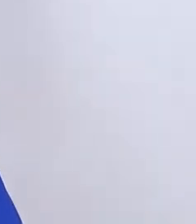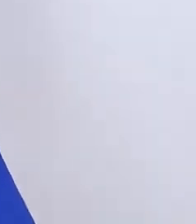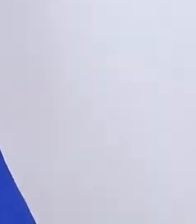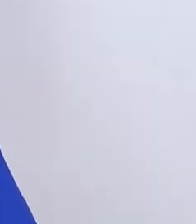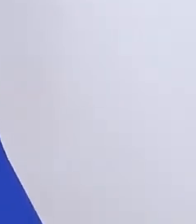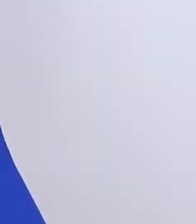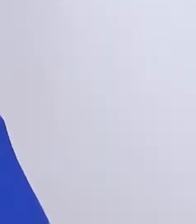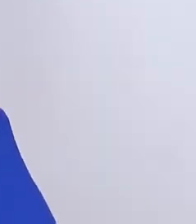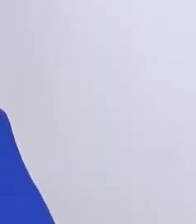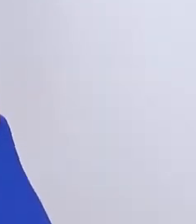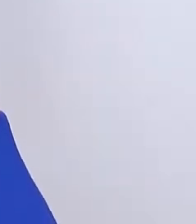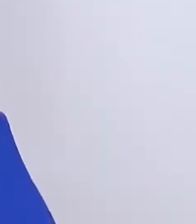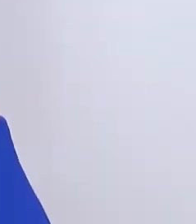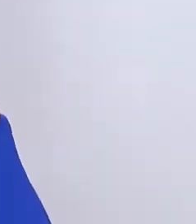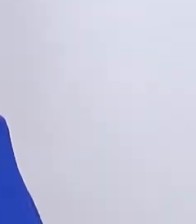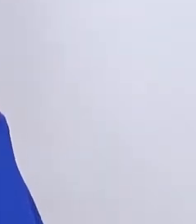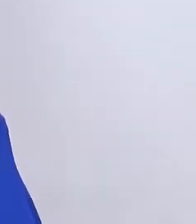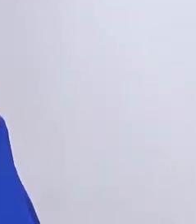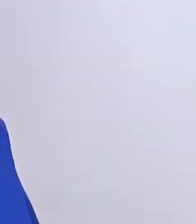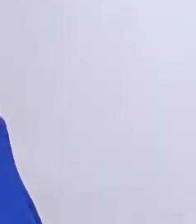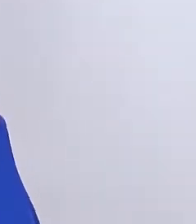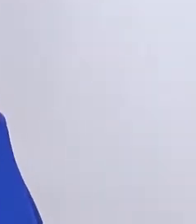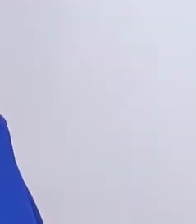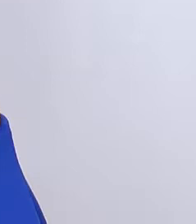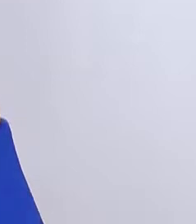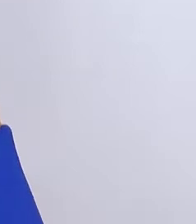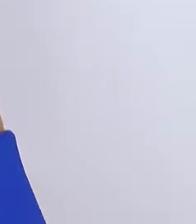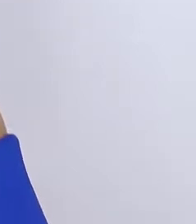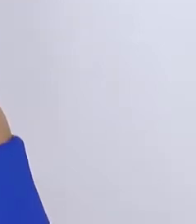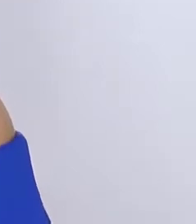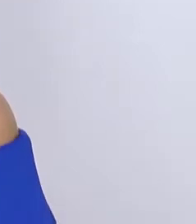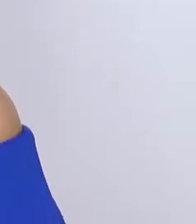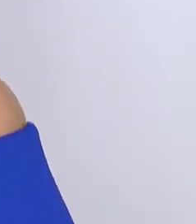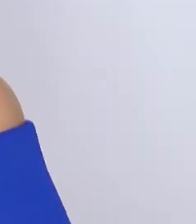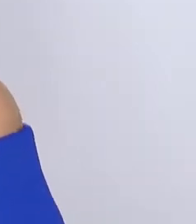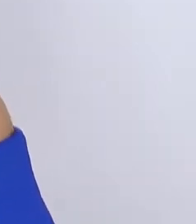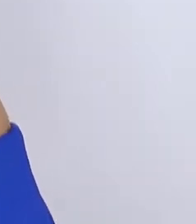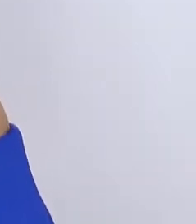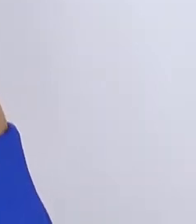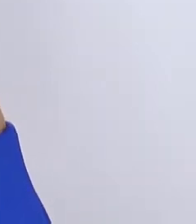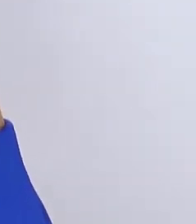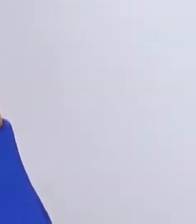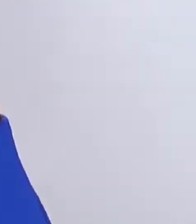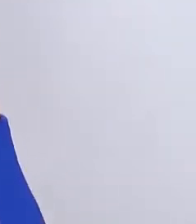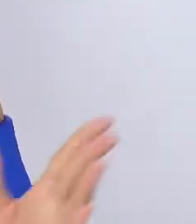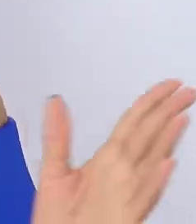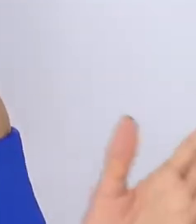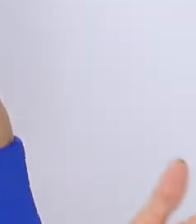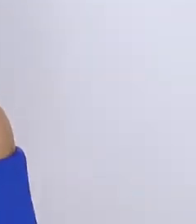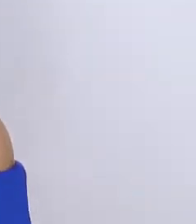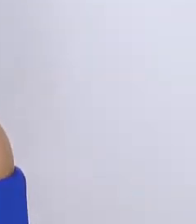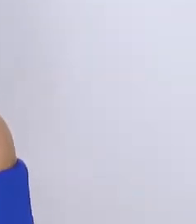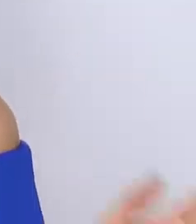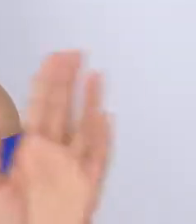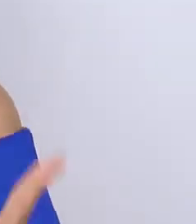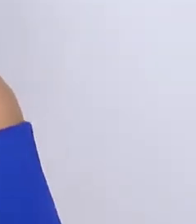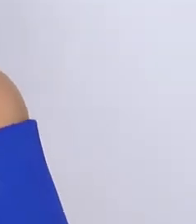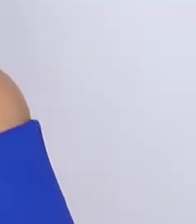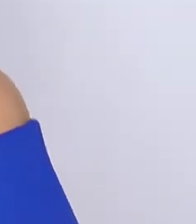hombres. Mujeres pujantes, tajantes, luchadoras, berracas, emprendedoras, mujeres que nunca se rinden, mujeres que aunque se